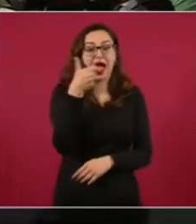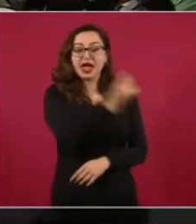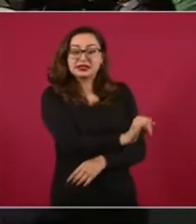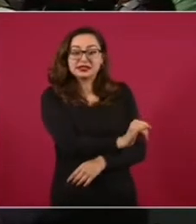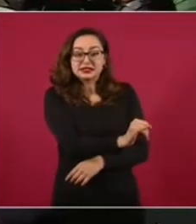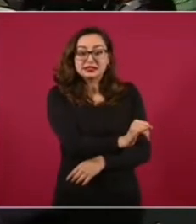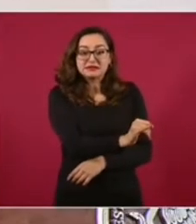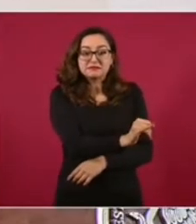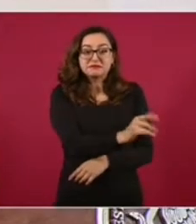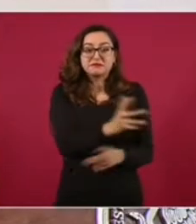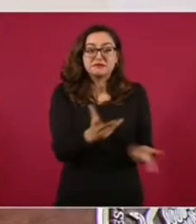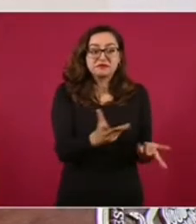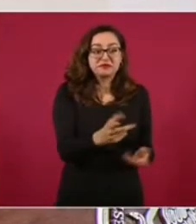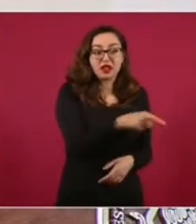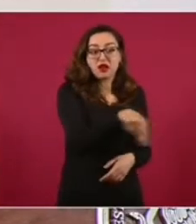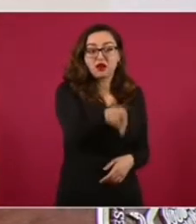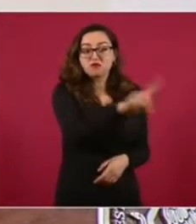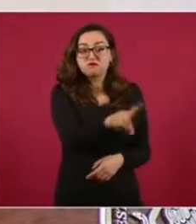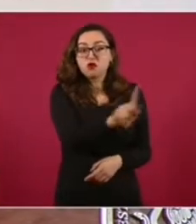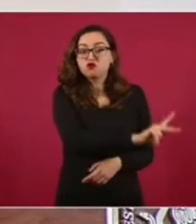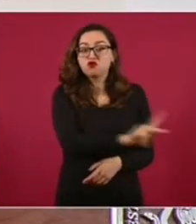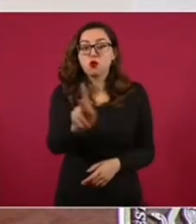todos apuestan